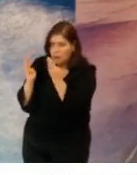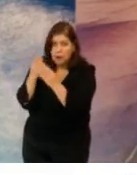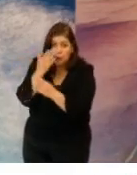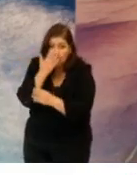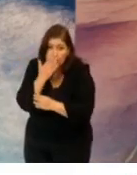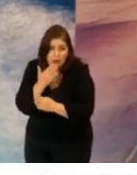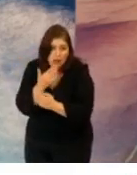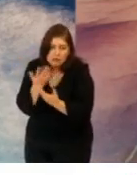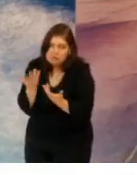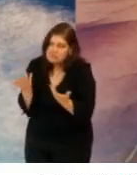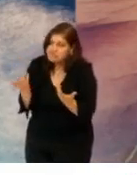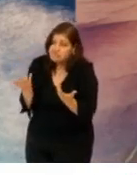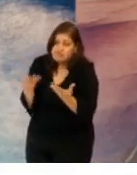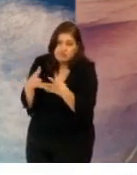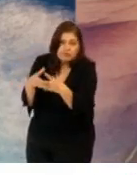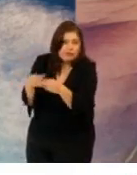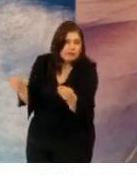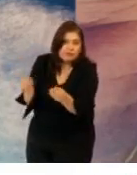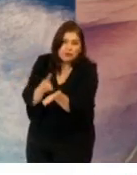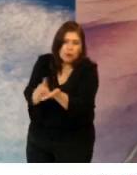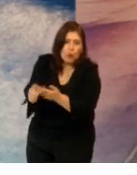derechos.